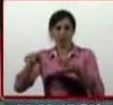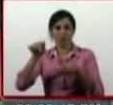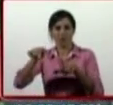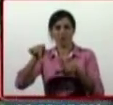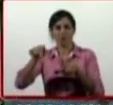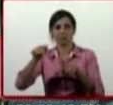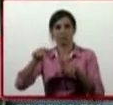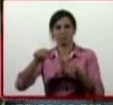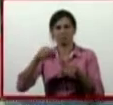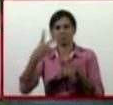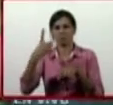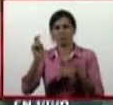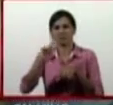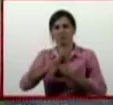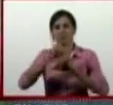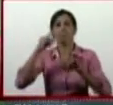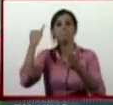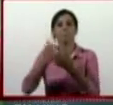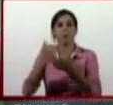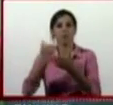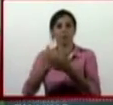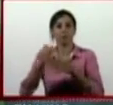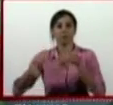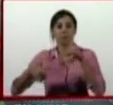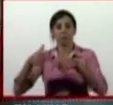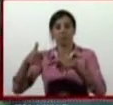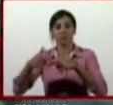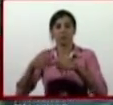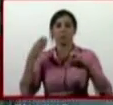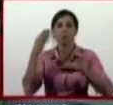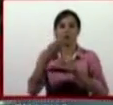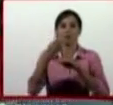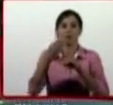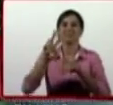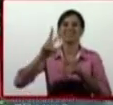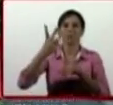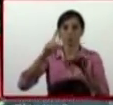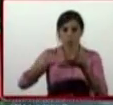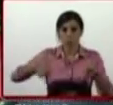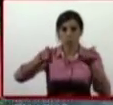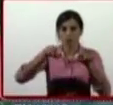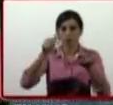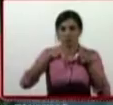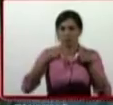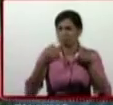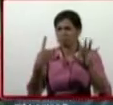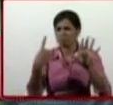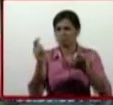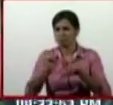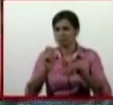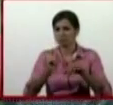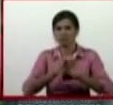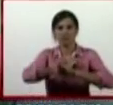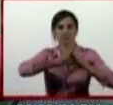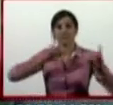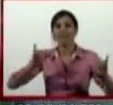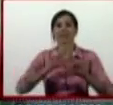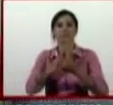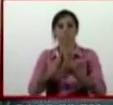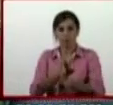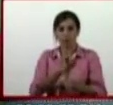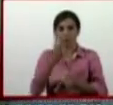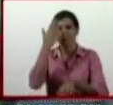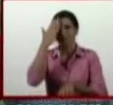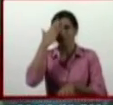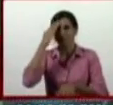en 2 meses, lanzarnos para el sector 2 y ya prácticamente en 6 meses tener la prueba pilota lista para